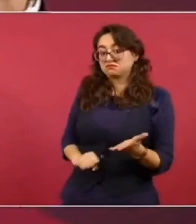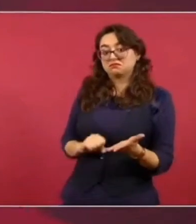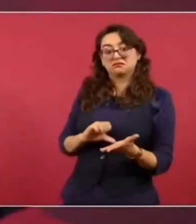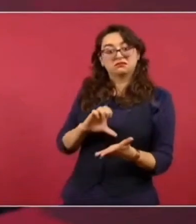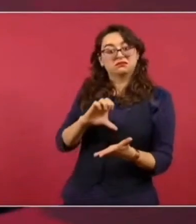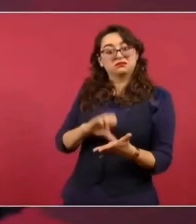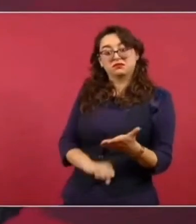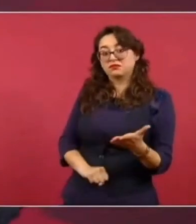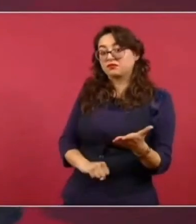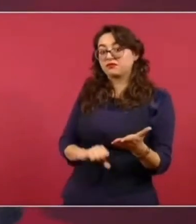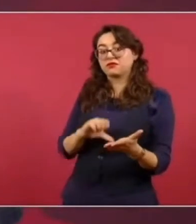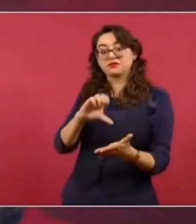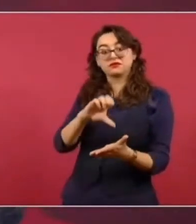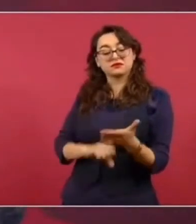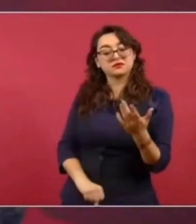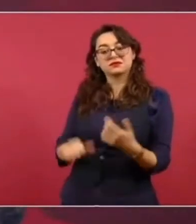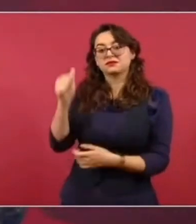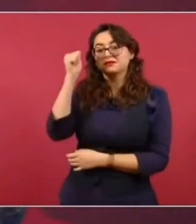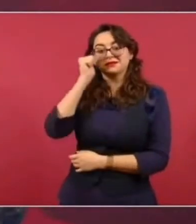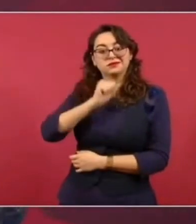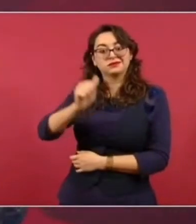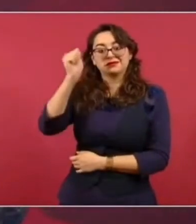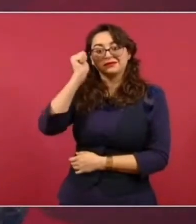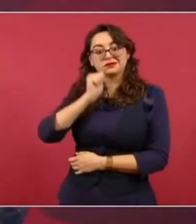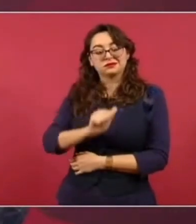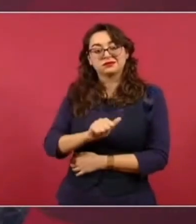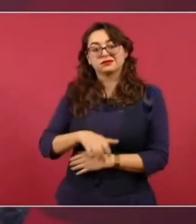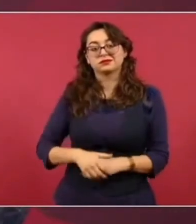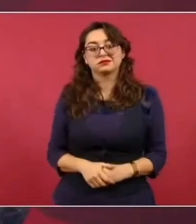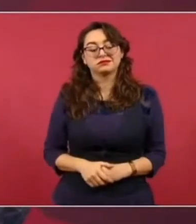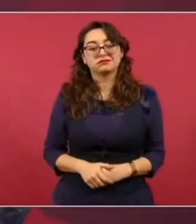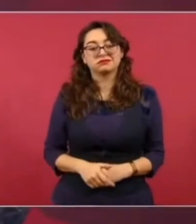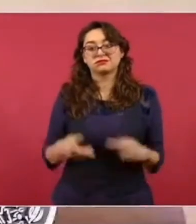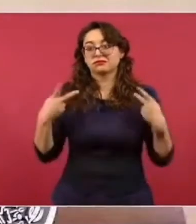y cobran comisiones al gobierno.